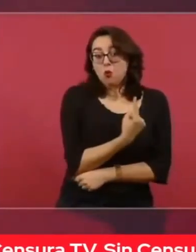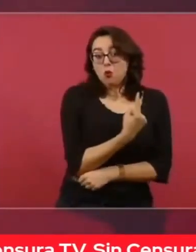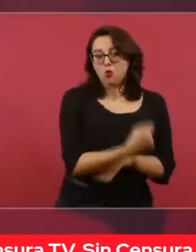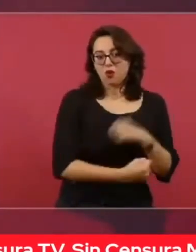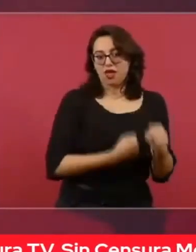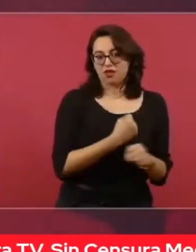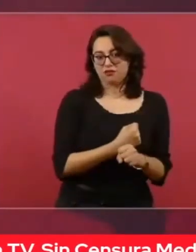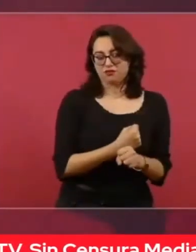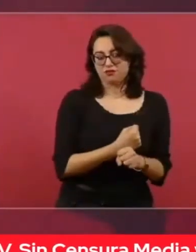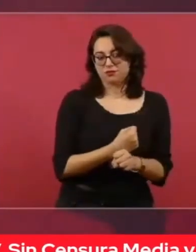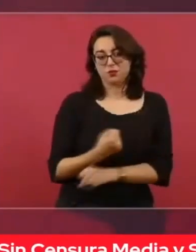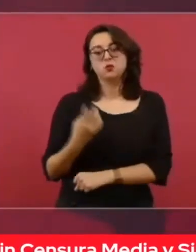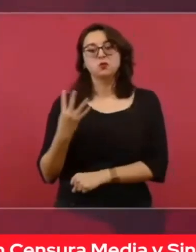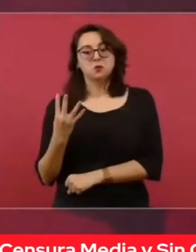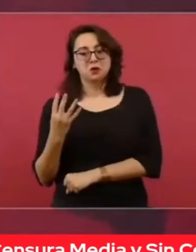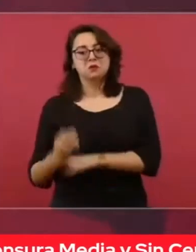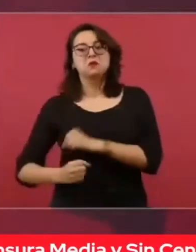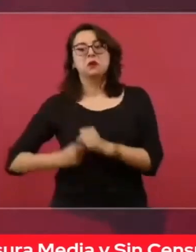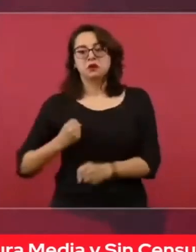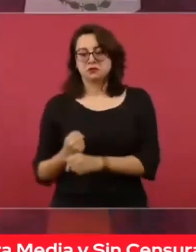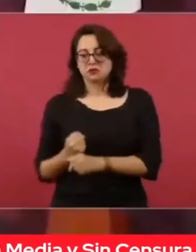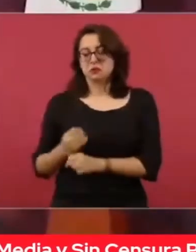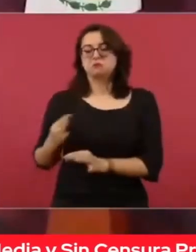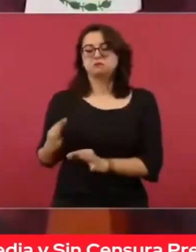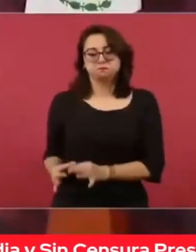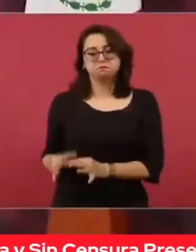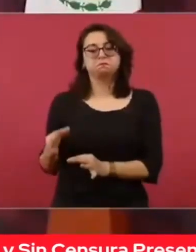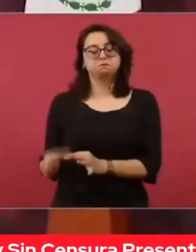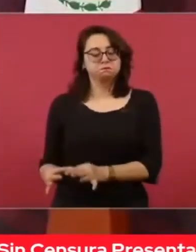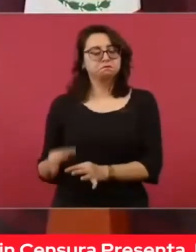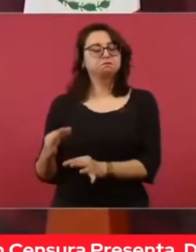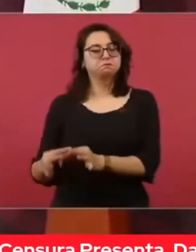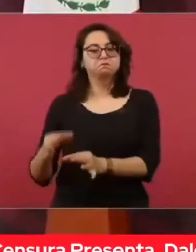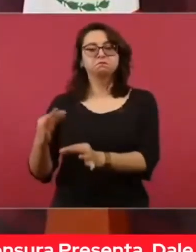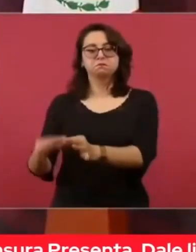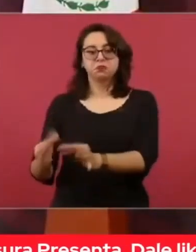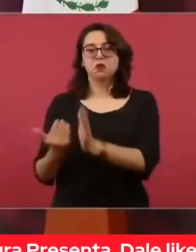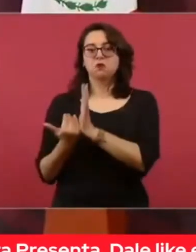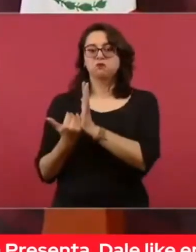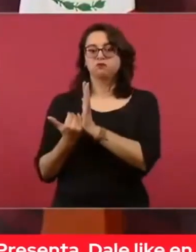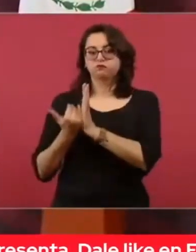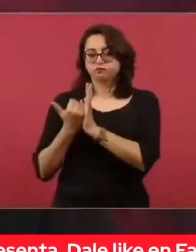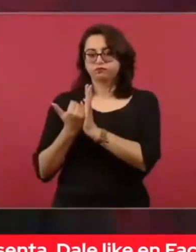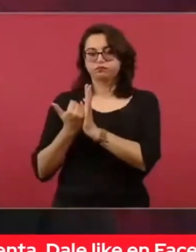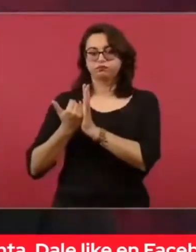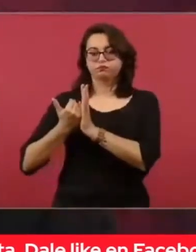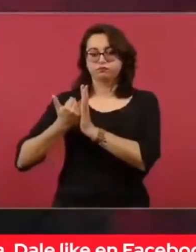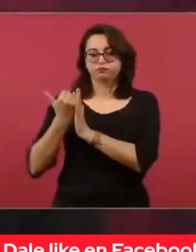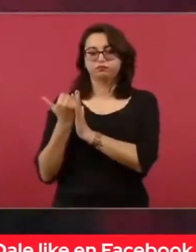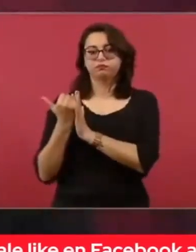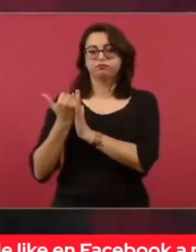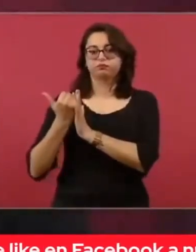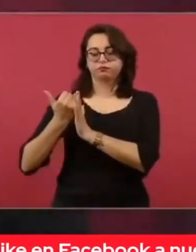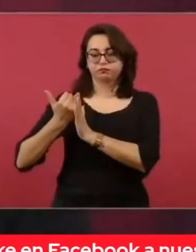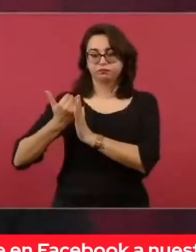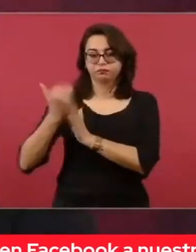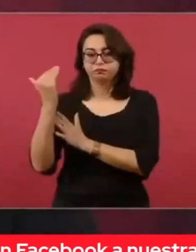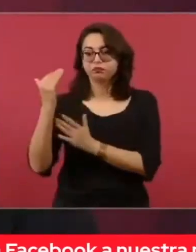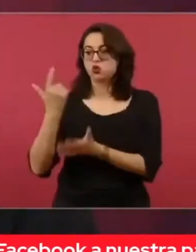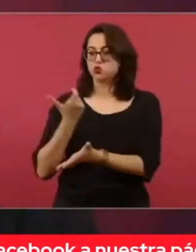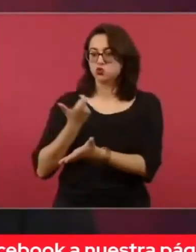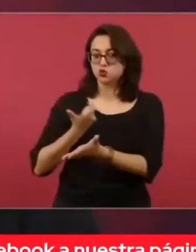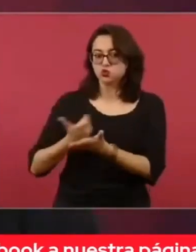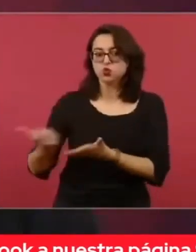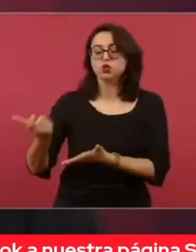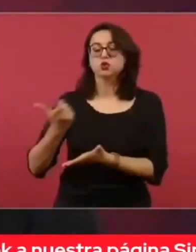el sector obrero, por el sector empresarial y por nosotros, por el gobierno, el incremento. Y